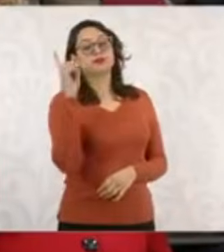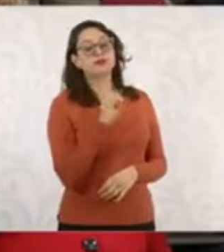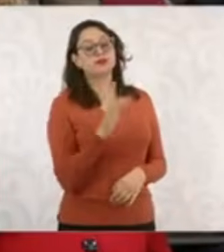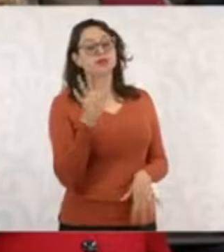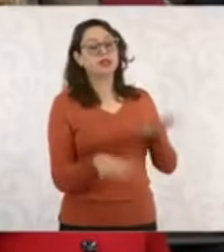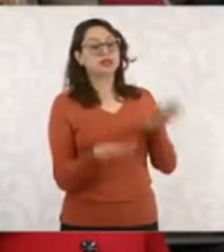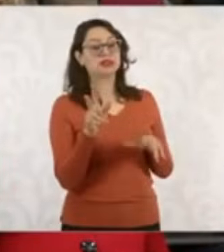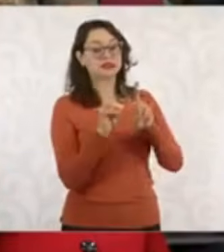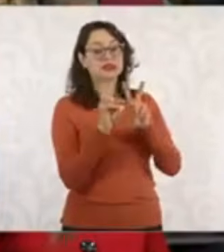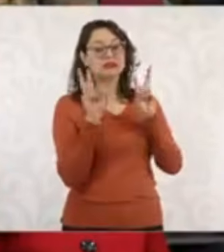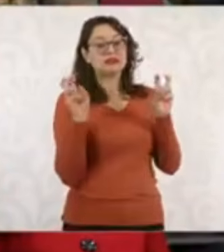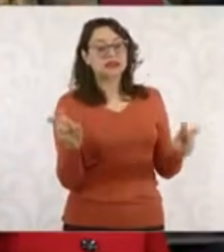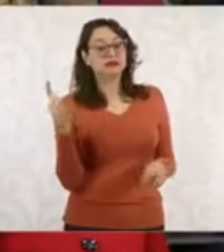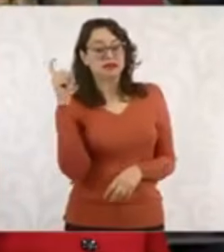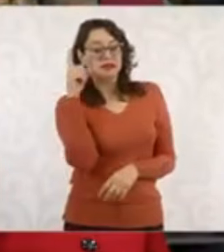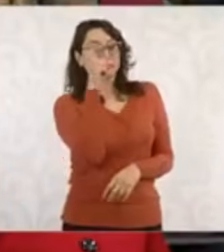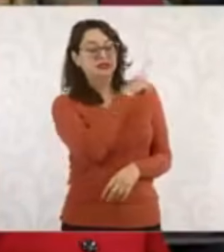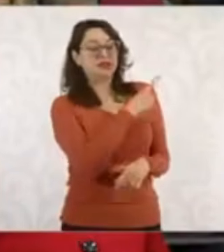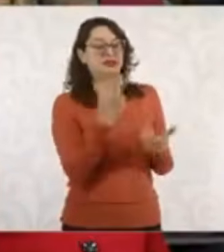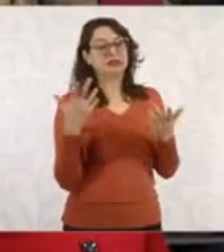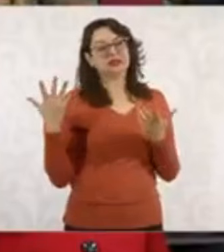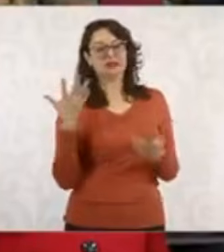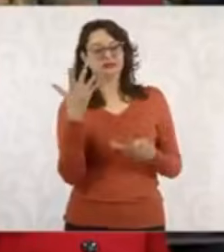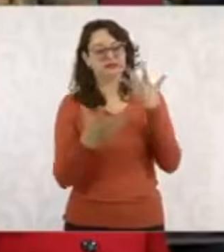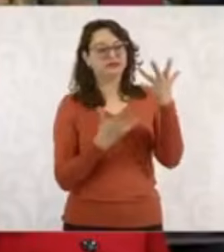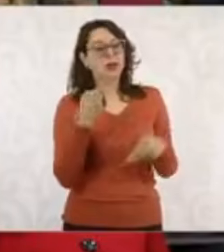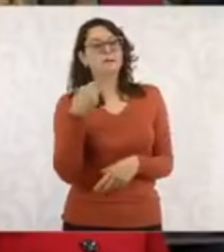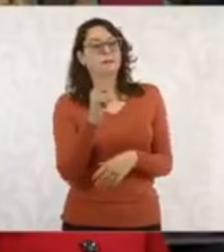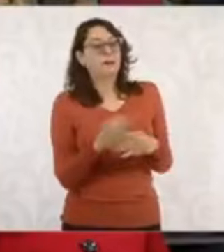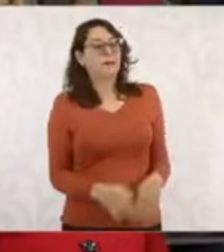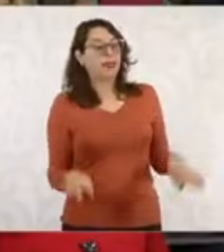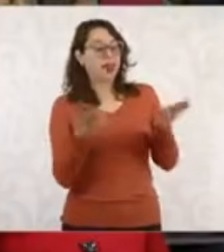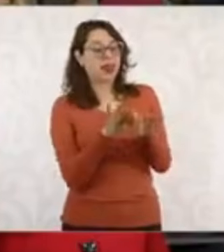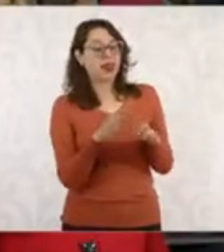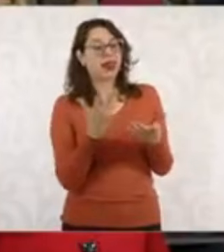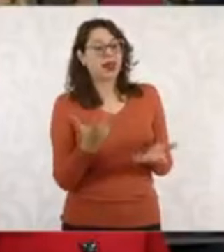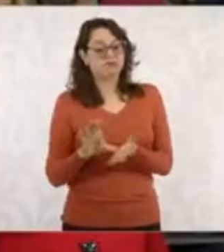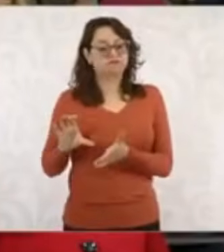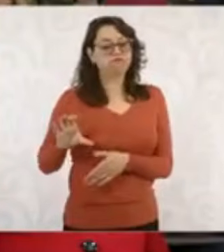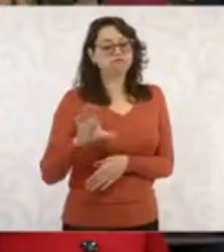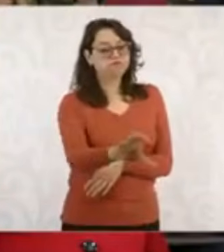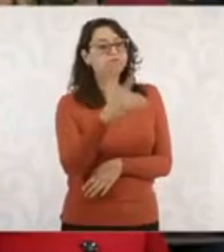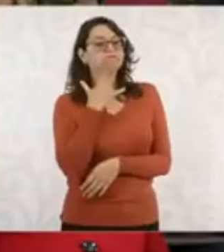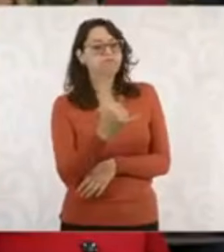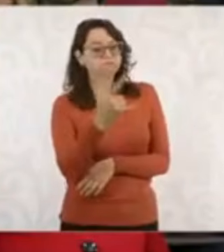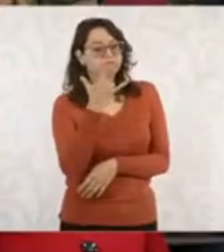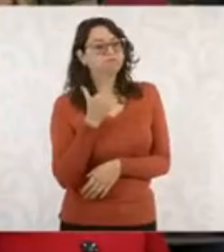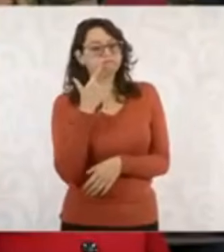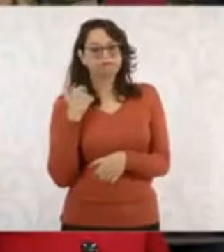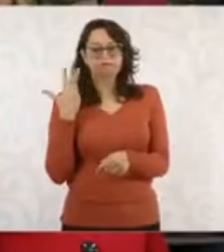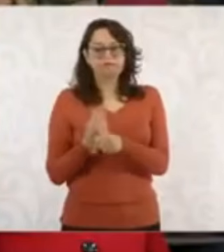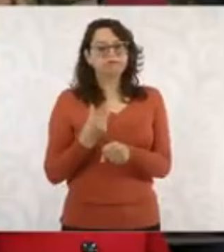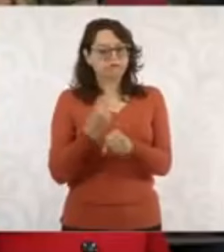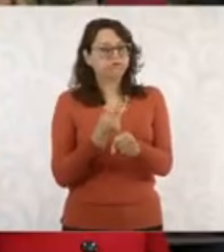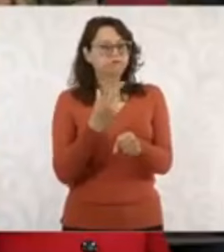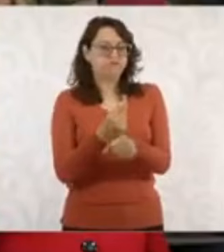muy áridos, la parte técnica, pero importante que la gente sepa la inversión, el resultado y los esfuerzos que está haciendo el Estado mexicano.